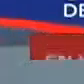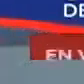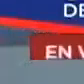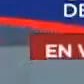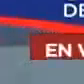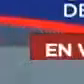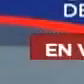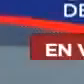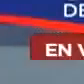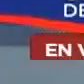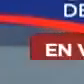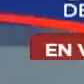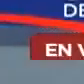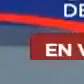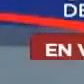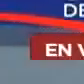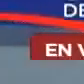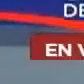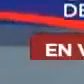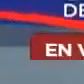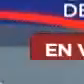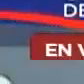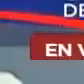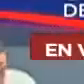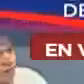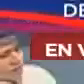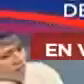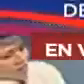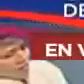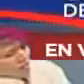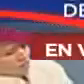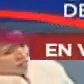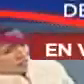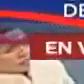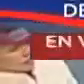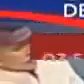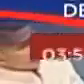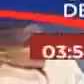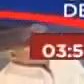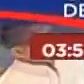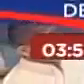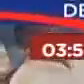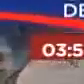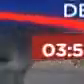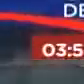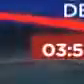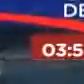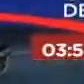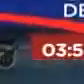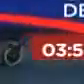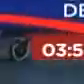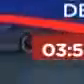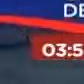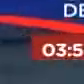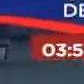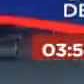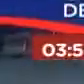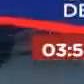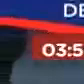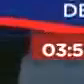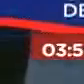detective jefe Tabata Gabriela Ríos Collante, detective jefe Osvaldo Jefferson Rodríguez Enríquez, detective jefe Tiani José